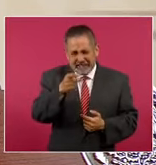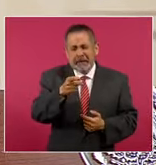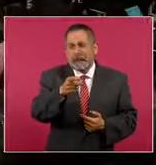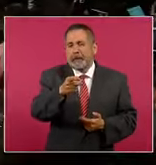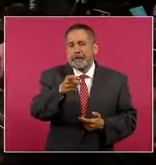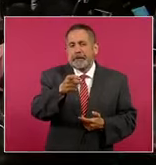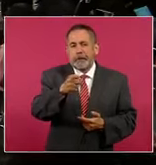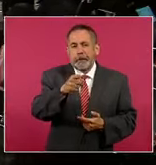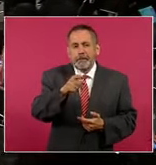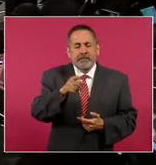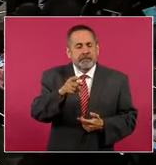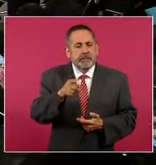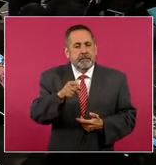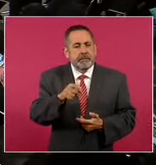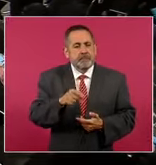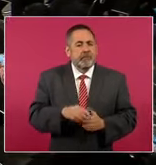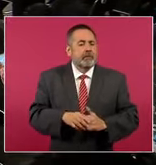se informó